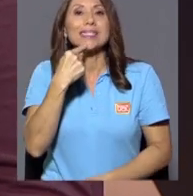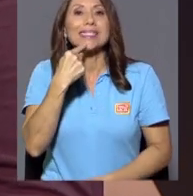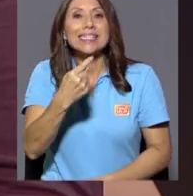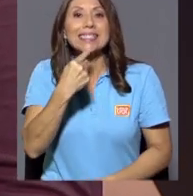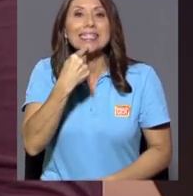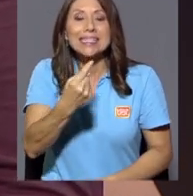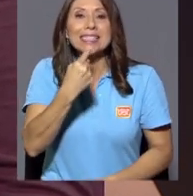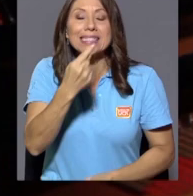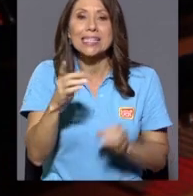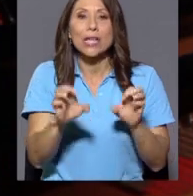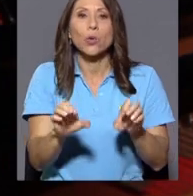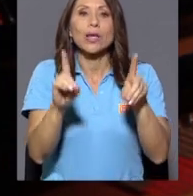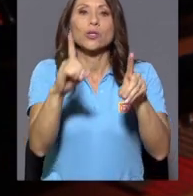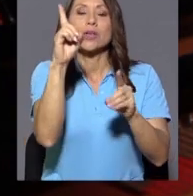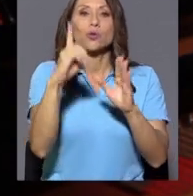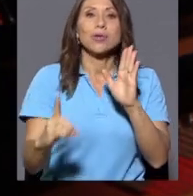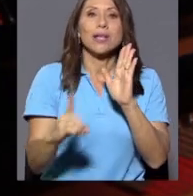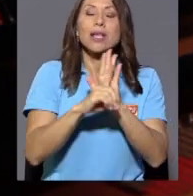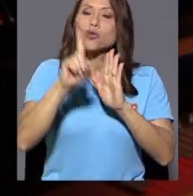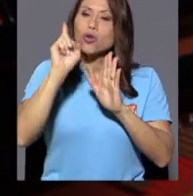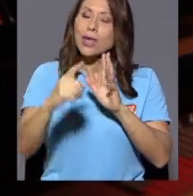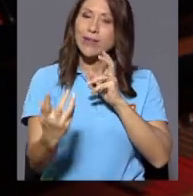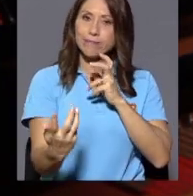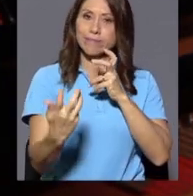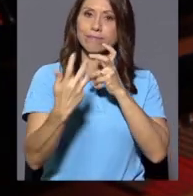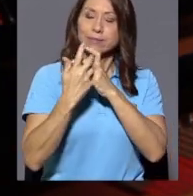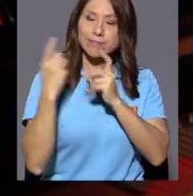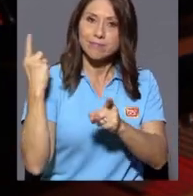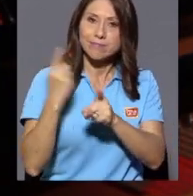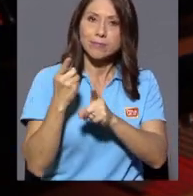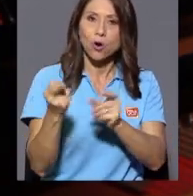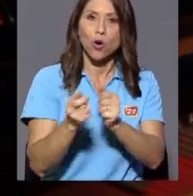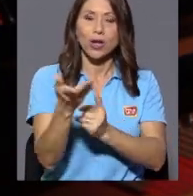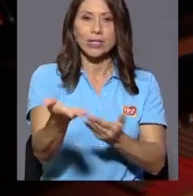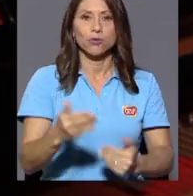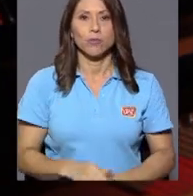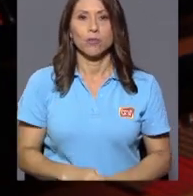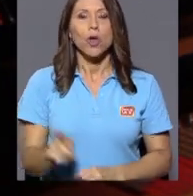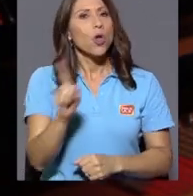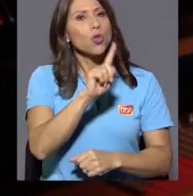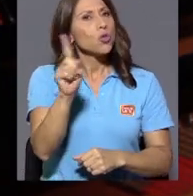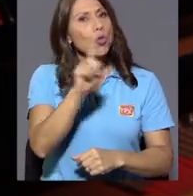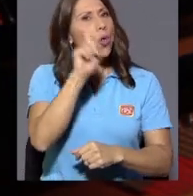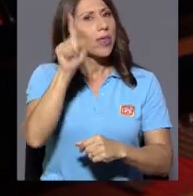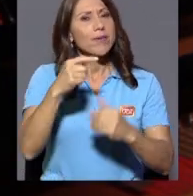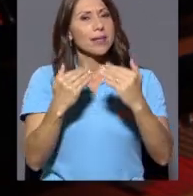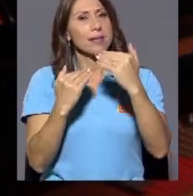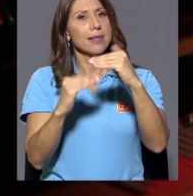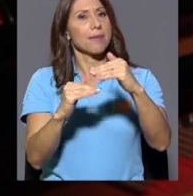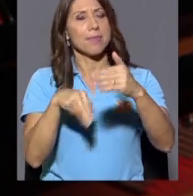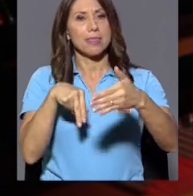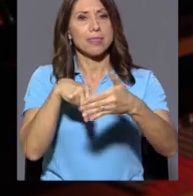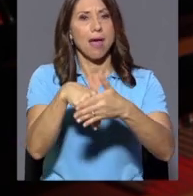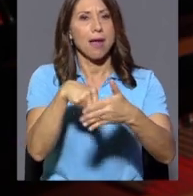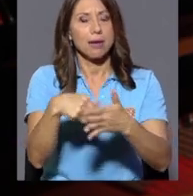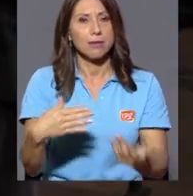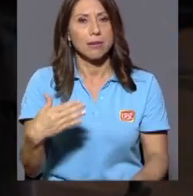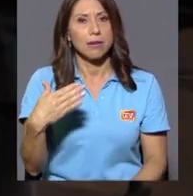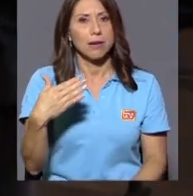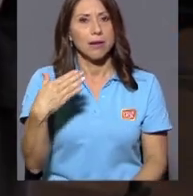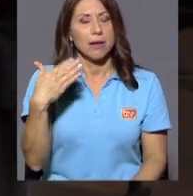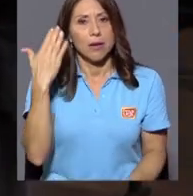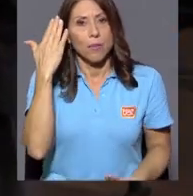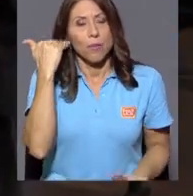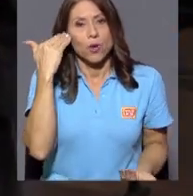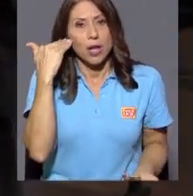educación es un derecho entonces tienen que ser coherentes con eso tienen que entonces no limitar por qué la